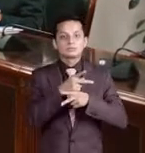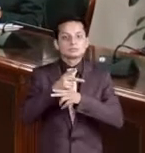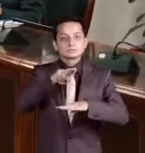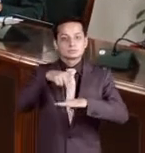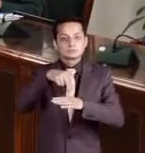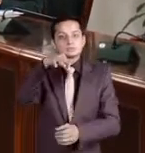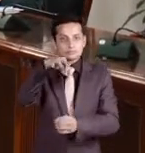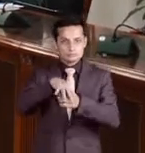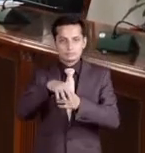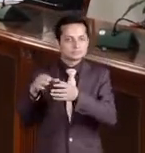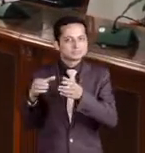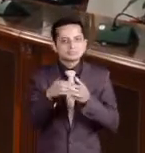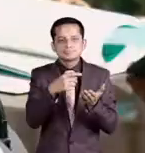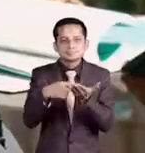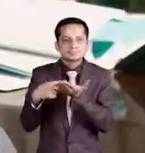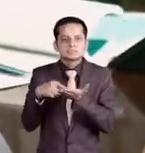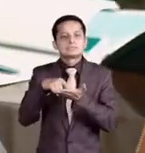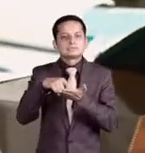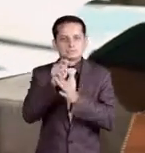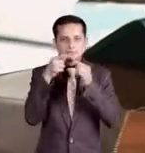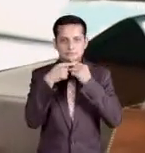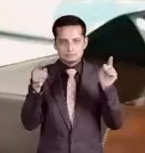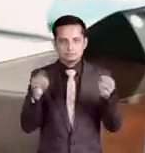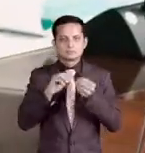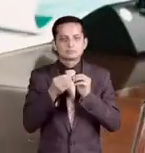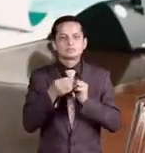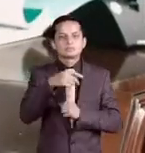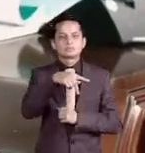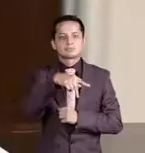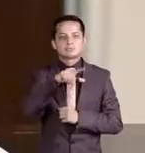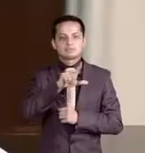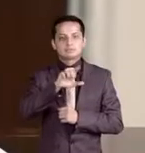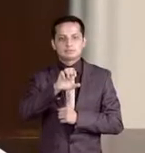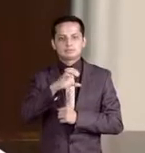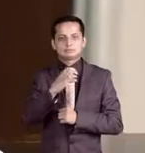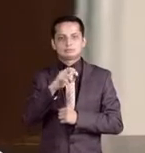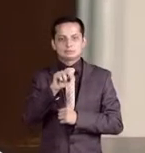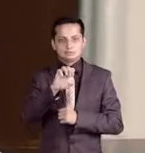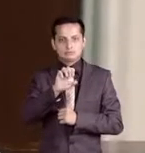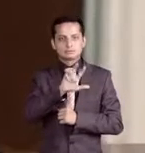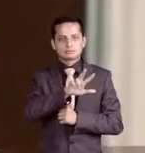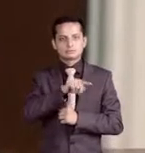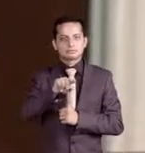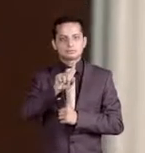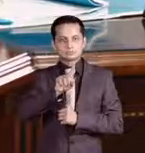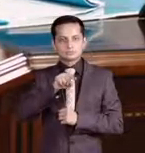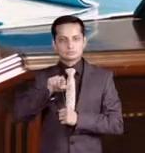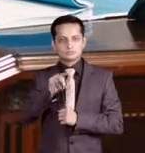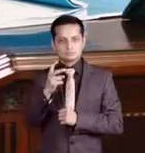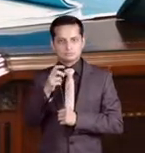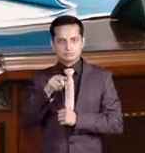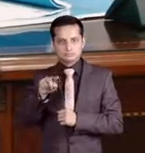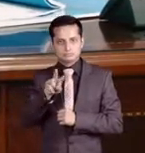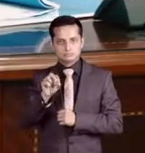El Pleno del Consejo Nacional Electoral, mediante resolución PLE CNE